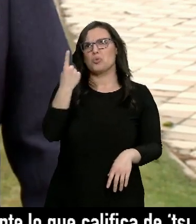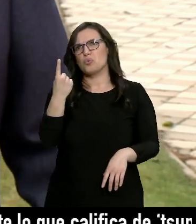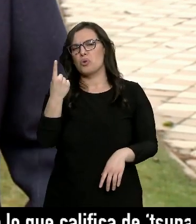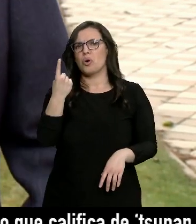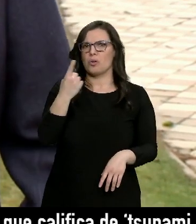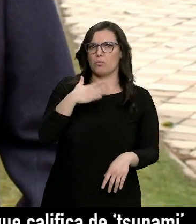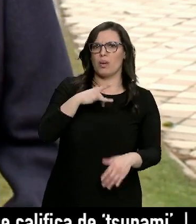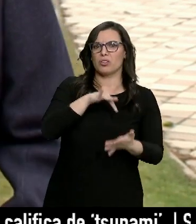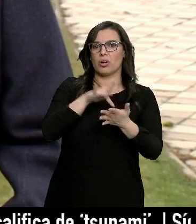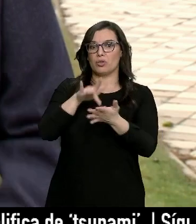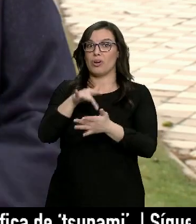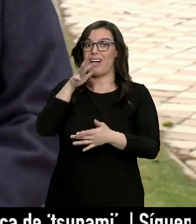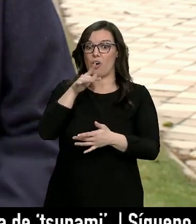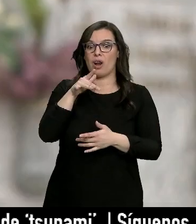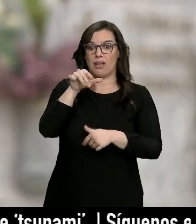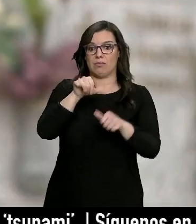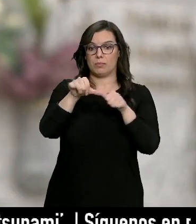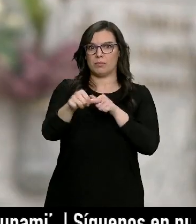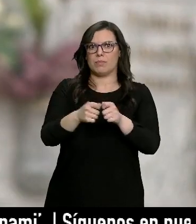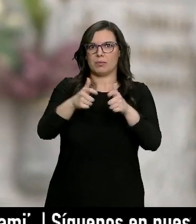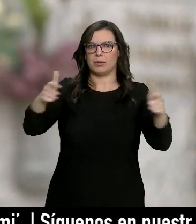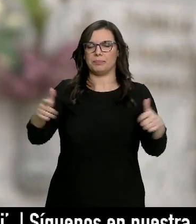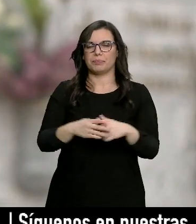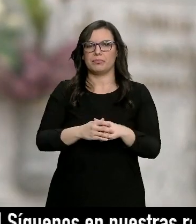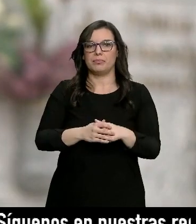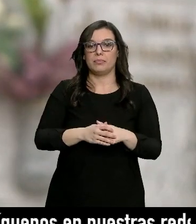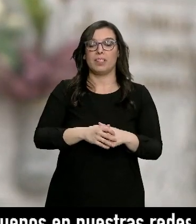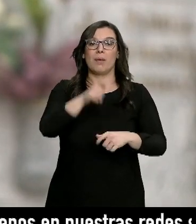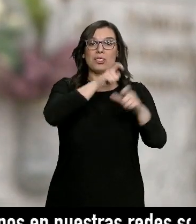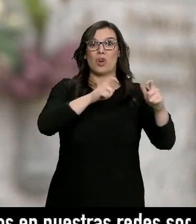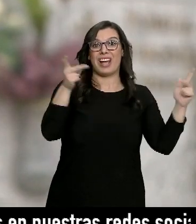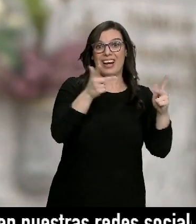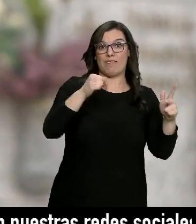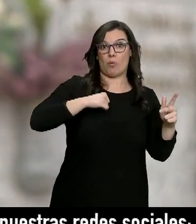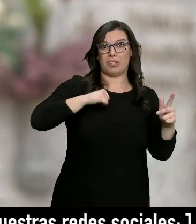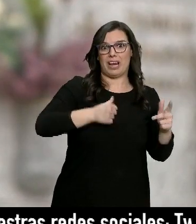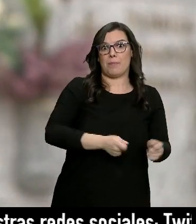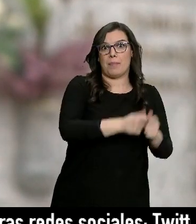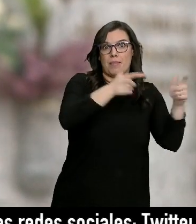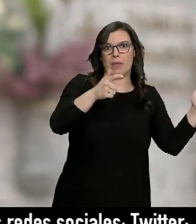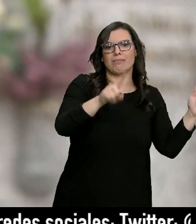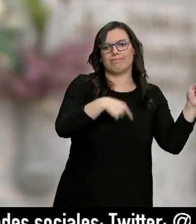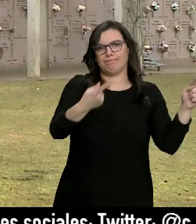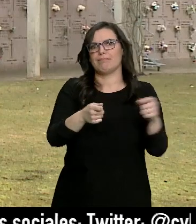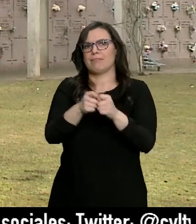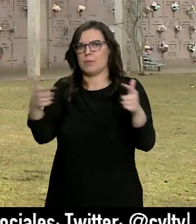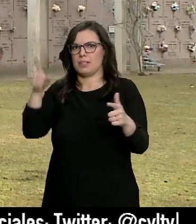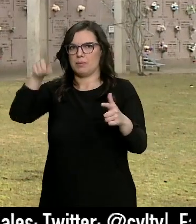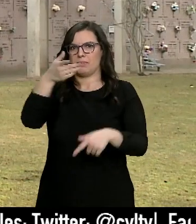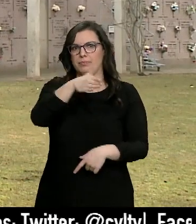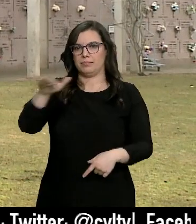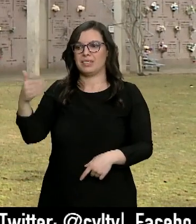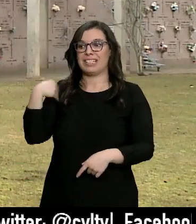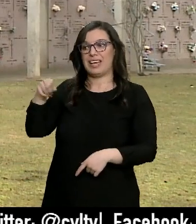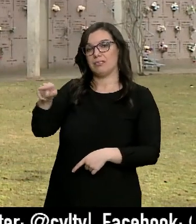COVID, y la tendencia es que se incremente. Sumen los pacientes críticos y en muchos casos se traducen en fallecimientos, algo que en los tanatorios ya